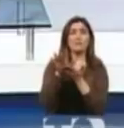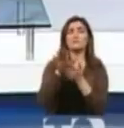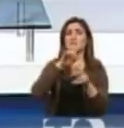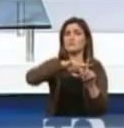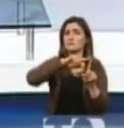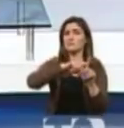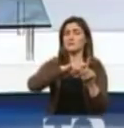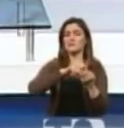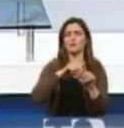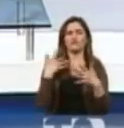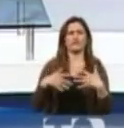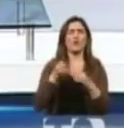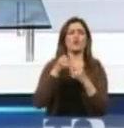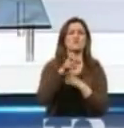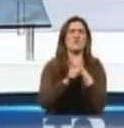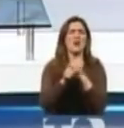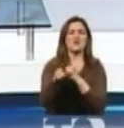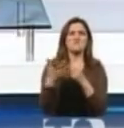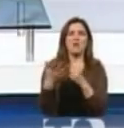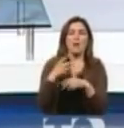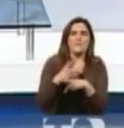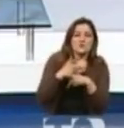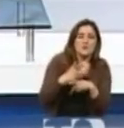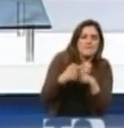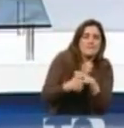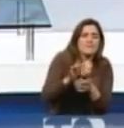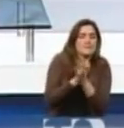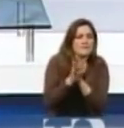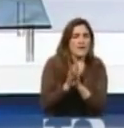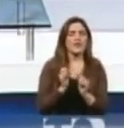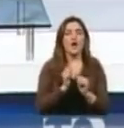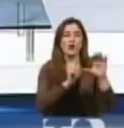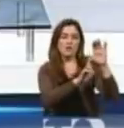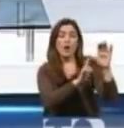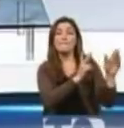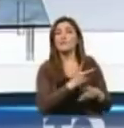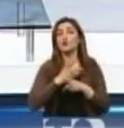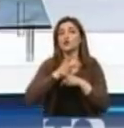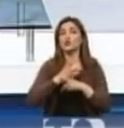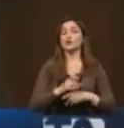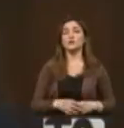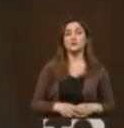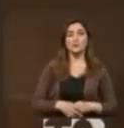de los últimos años. Creen además que hay que proteger al Consejo de Participación Ciudadana Transitorio.